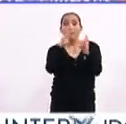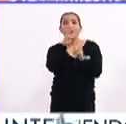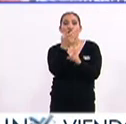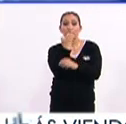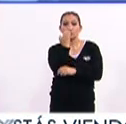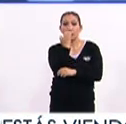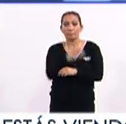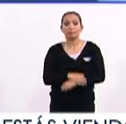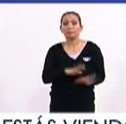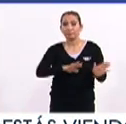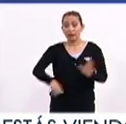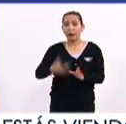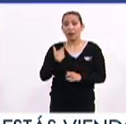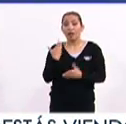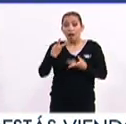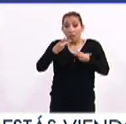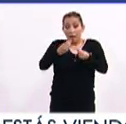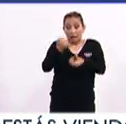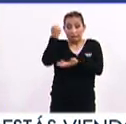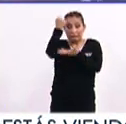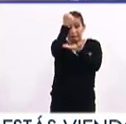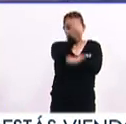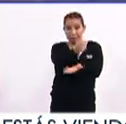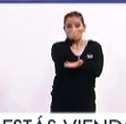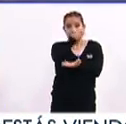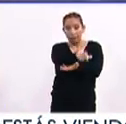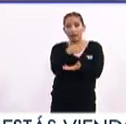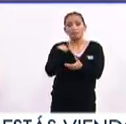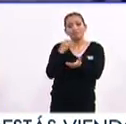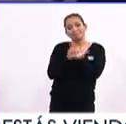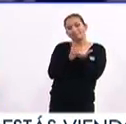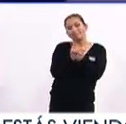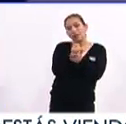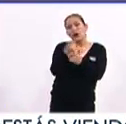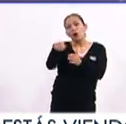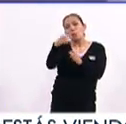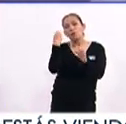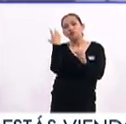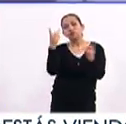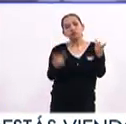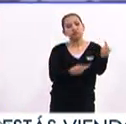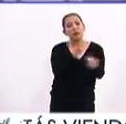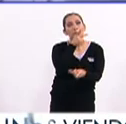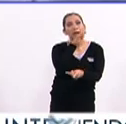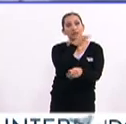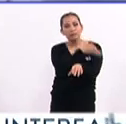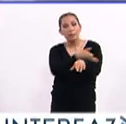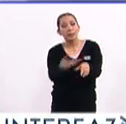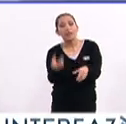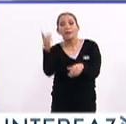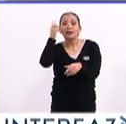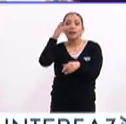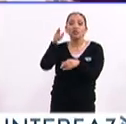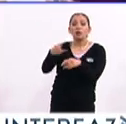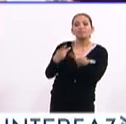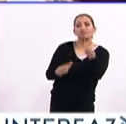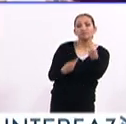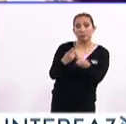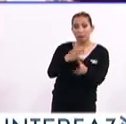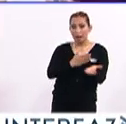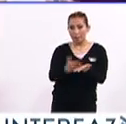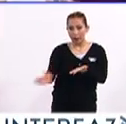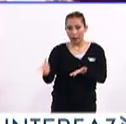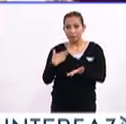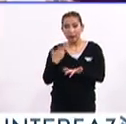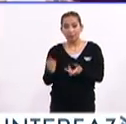Mejor Escuela. La cantidad de recursos asignados se decidirá por medio de asambleas con padres de familia y directivos. Por otra